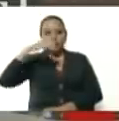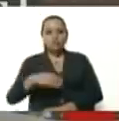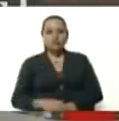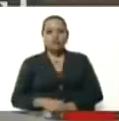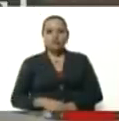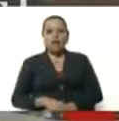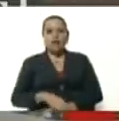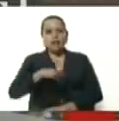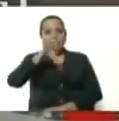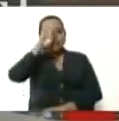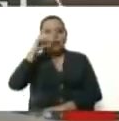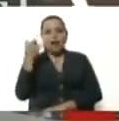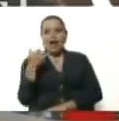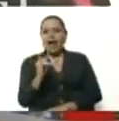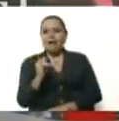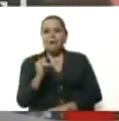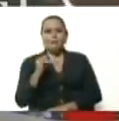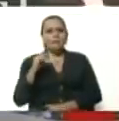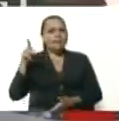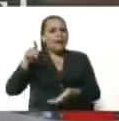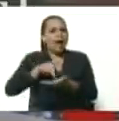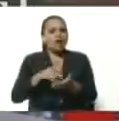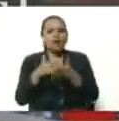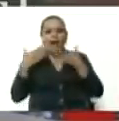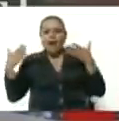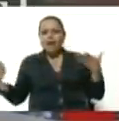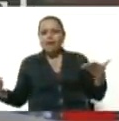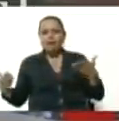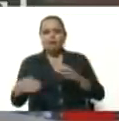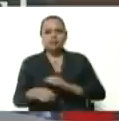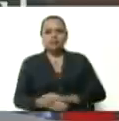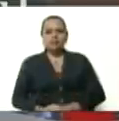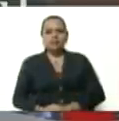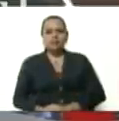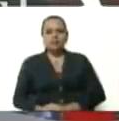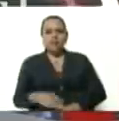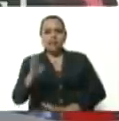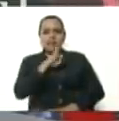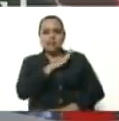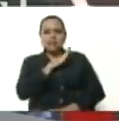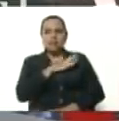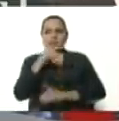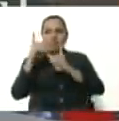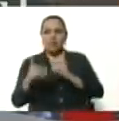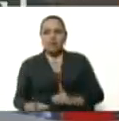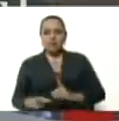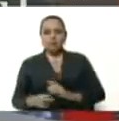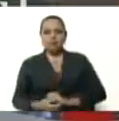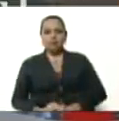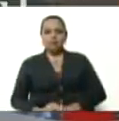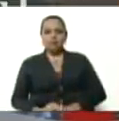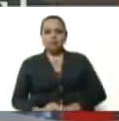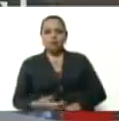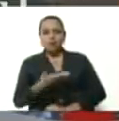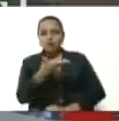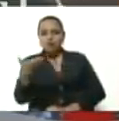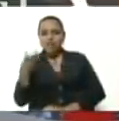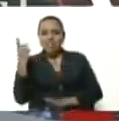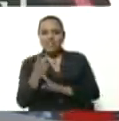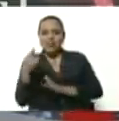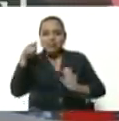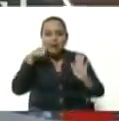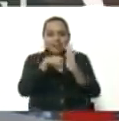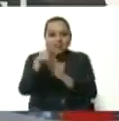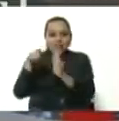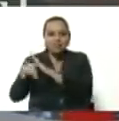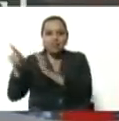son parroquias muy grandes, populosas. Allí tenemos que, Erika, Darío, ustedes se tienen que meter ahí en